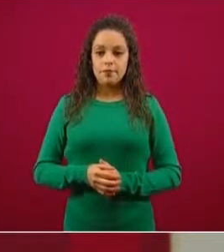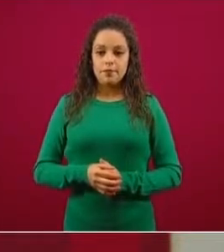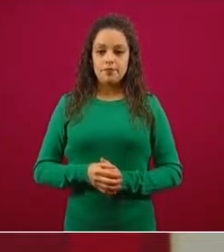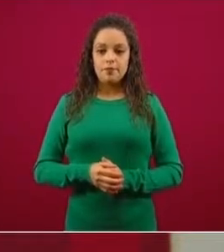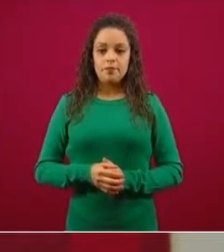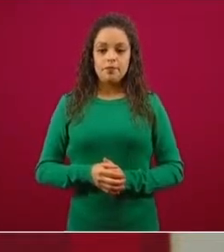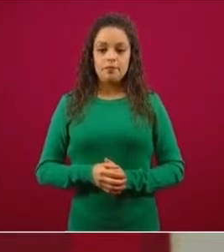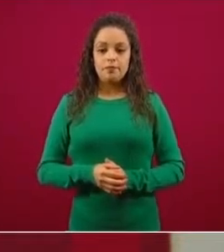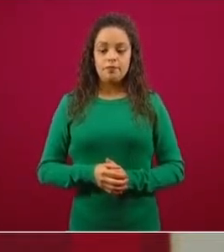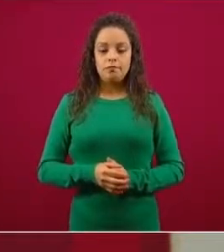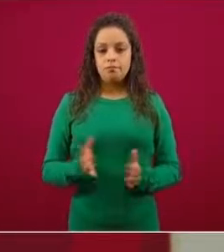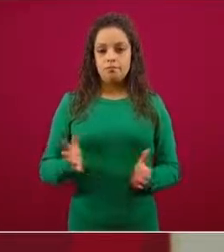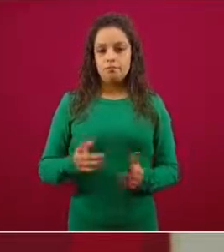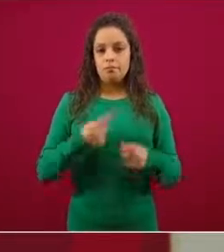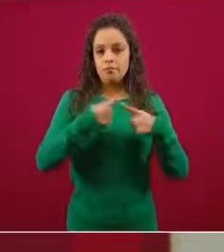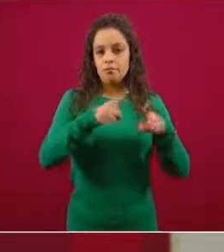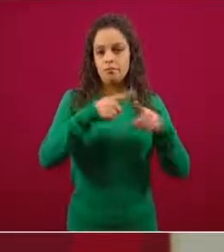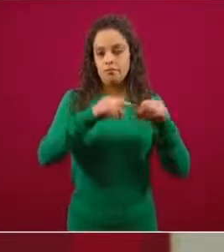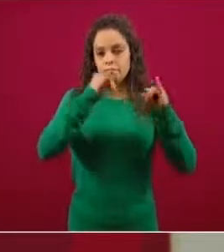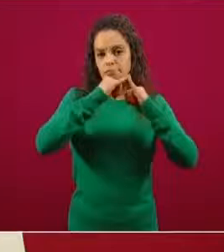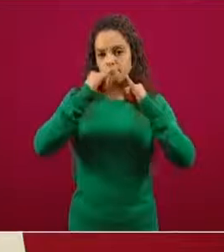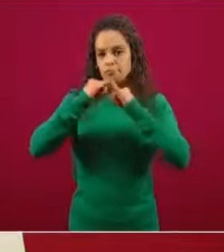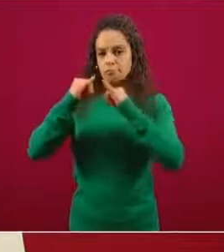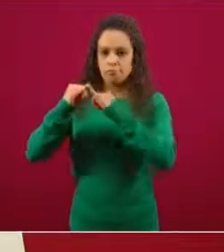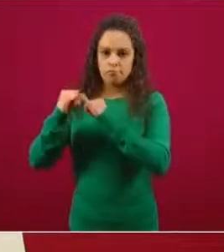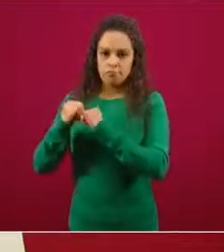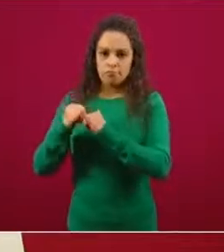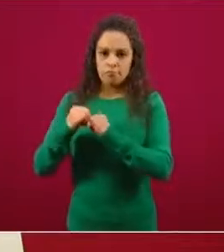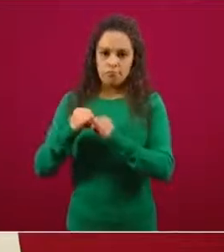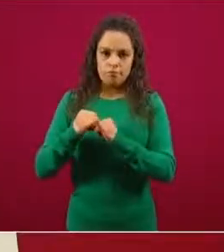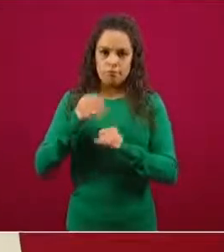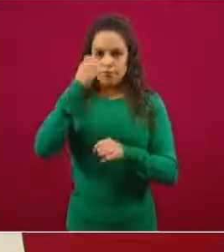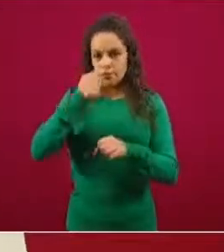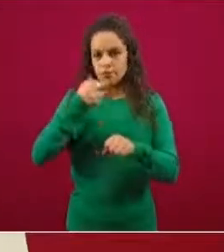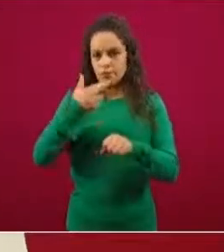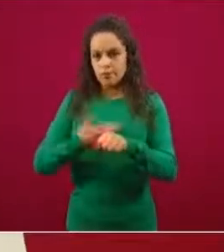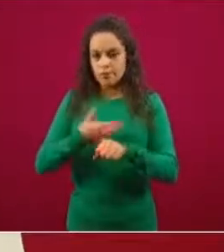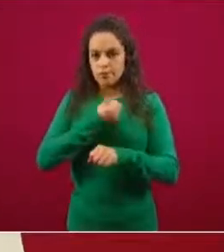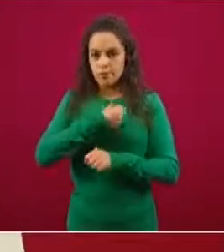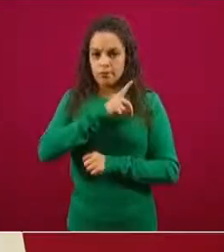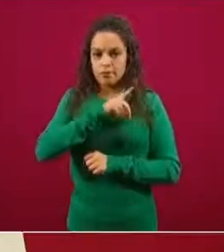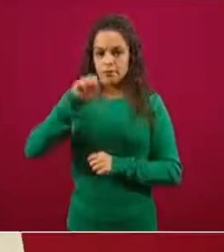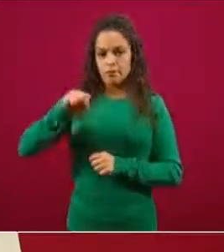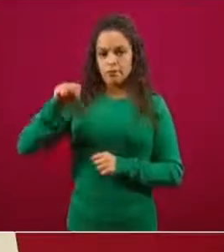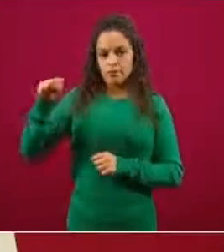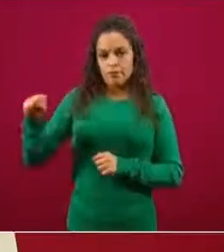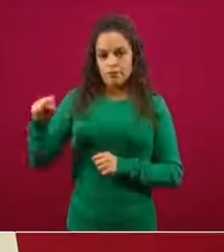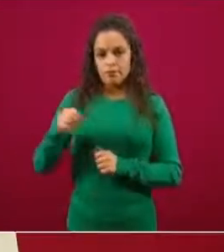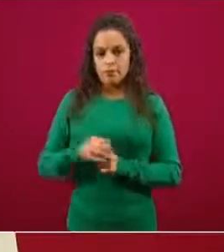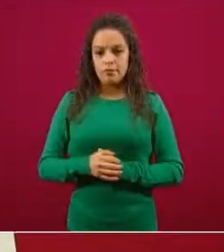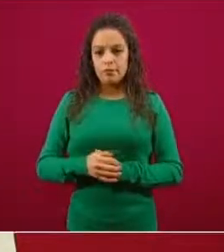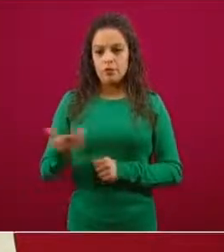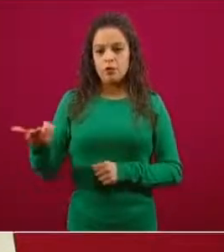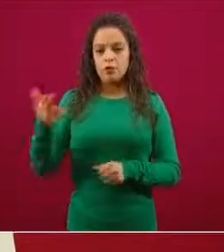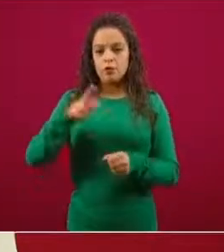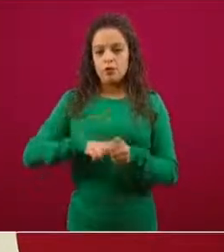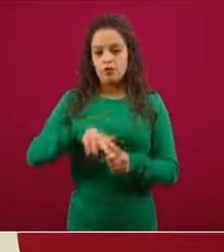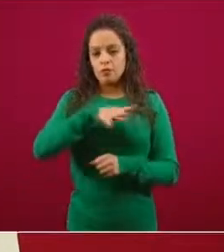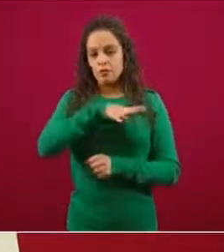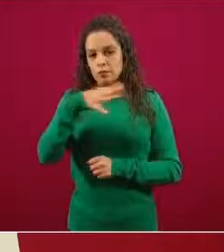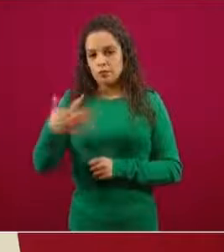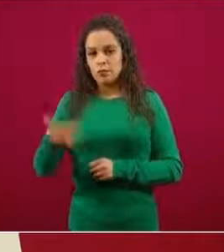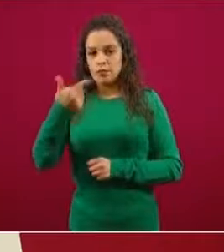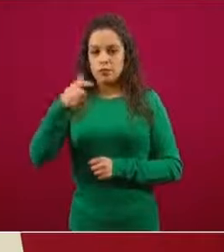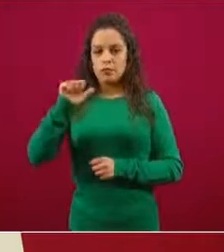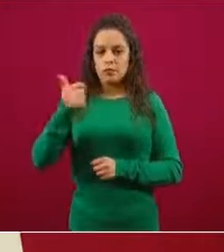instituciones de salud de la ciudad. Secretaría de Salud, que tiene los Institutos Nacionales de Salud, el Hospital General, el Gia González,